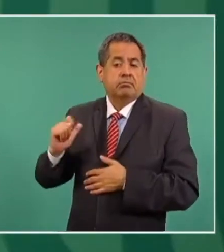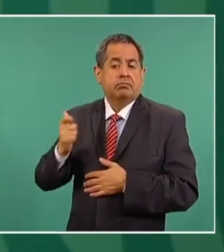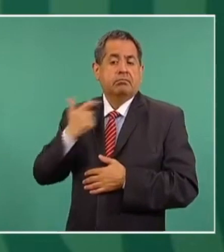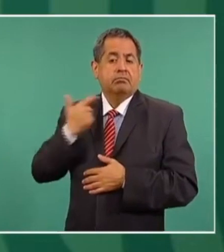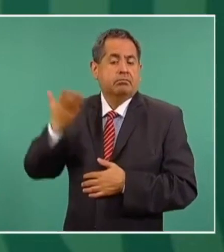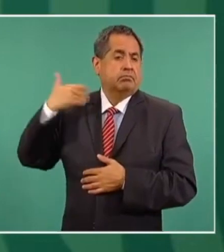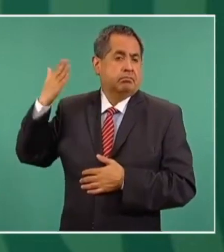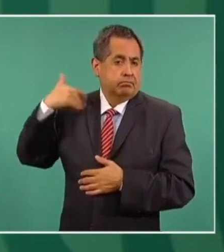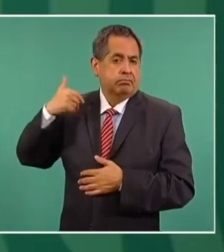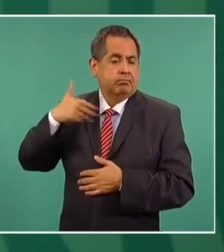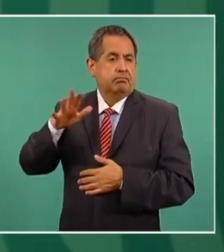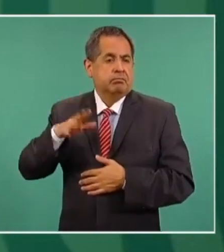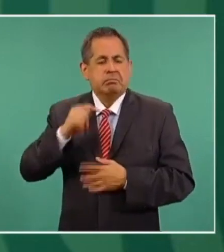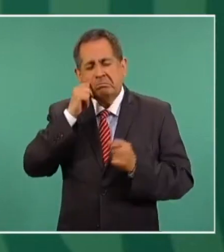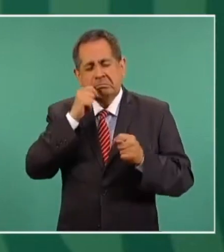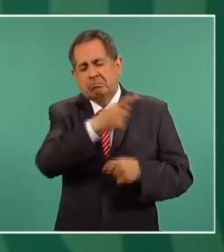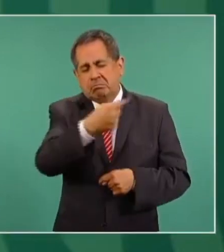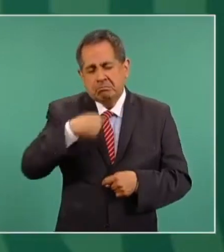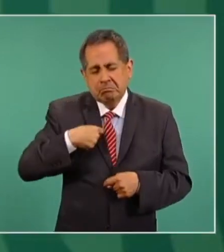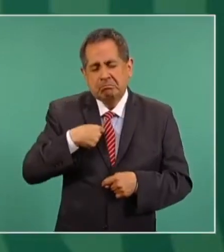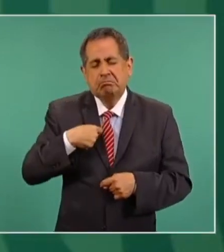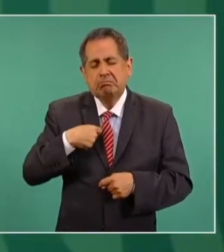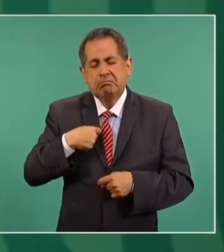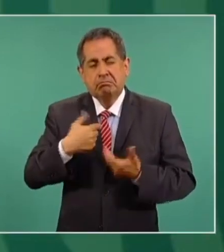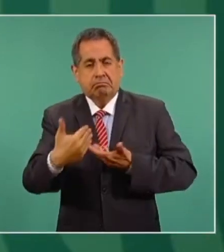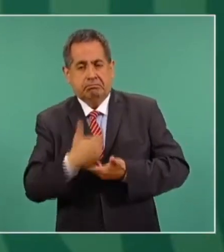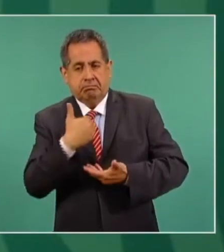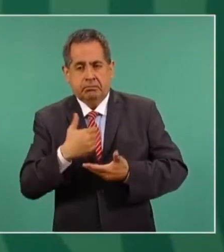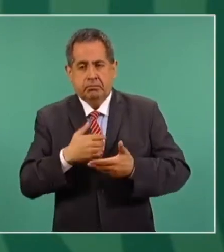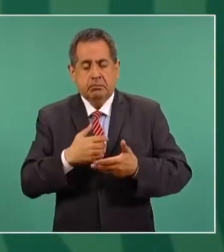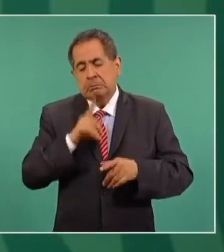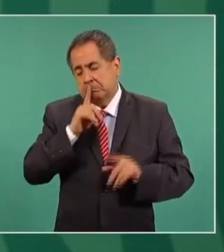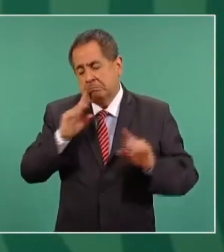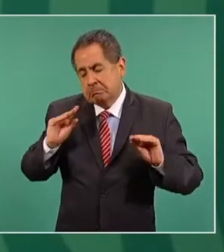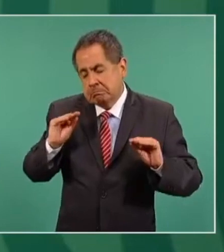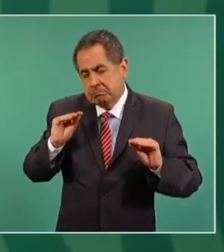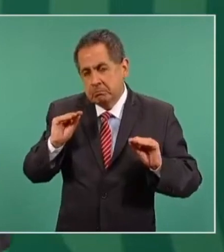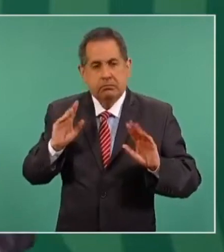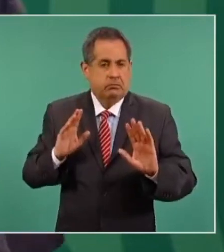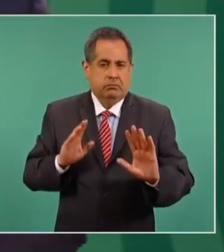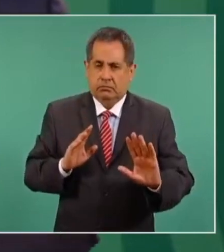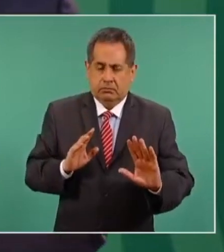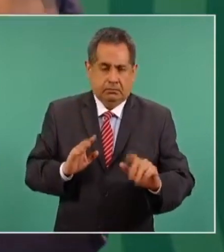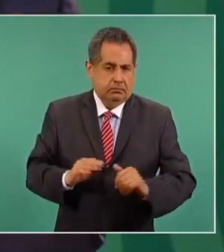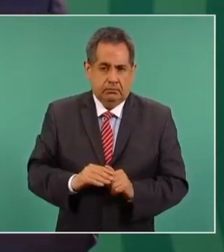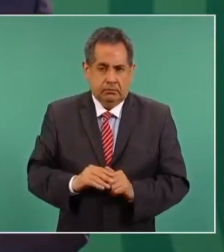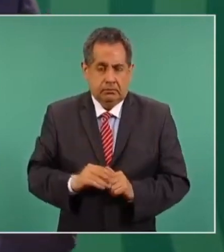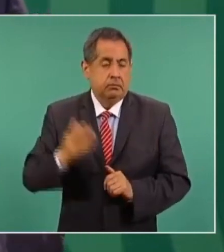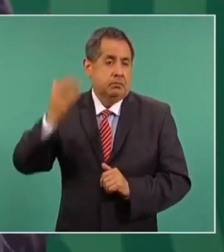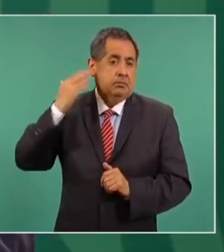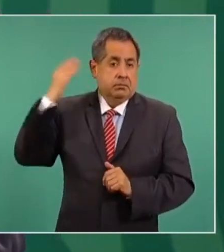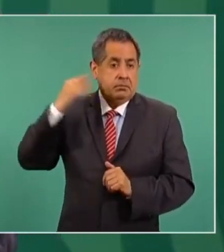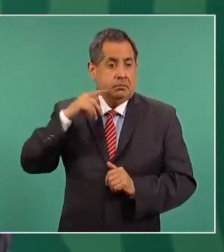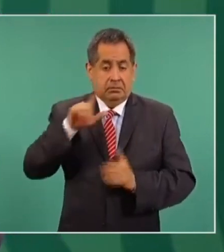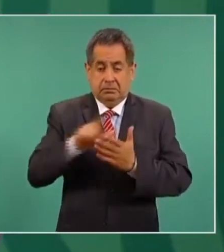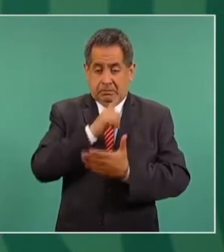ya expresidente Donald Trump. Por su parte, la embajadora mexicana en Washington, Marta Bárcena, que estuvo presente en la ceremonia de investidura